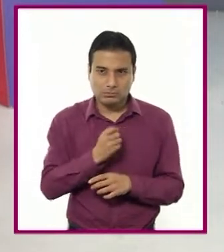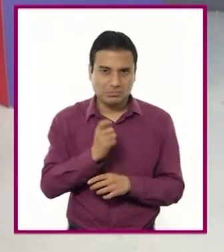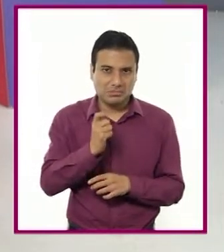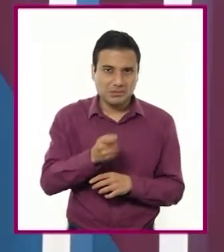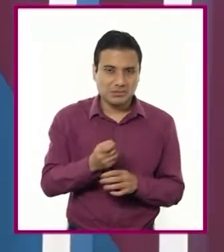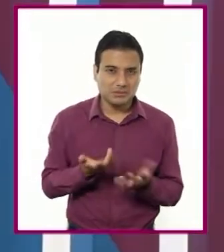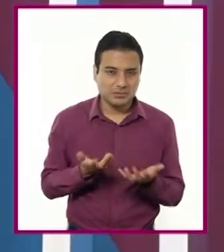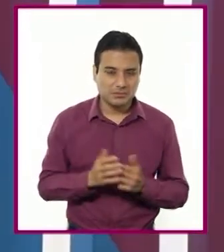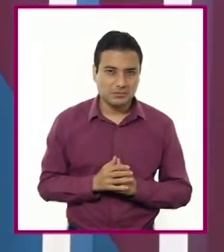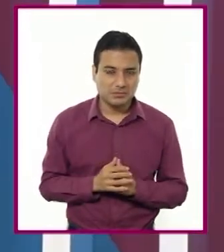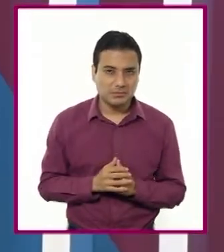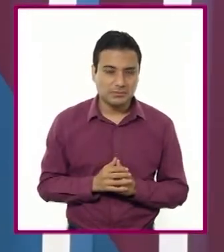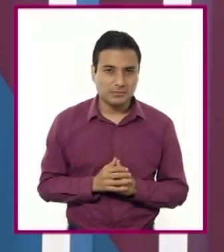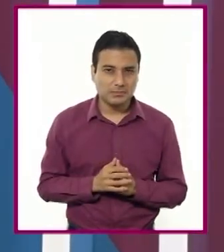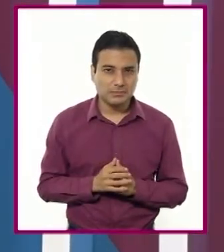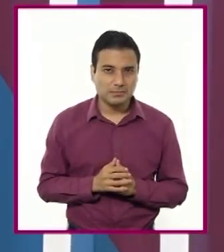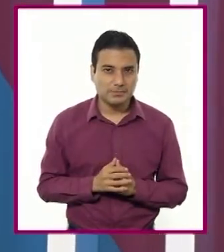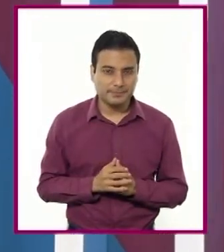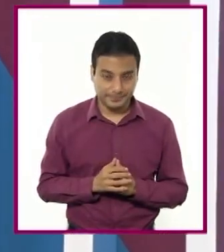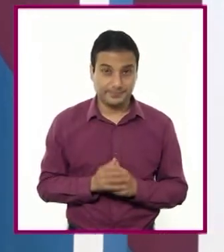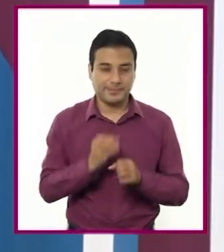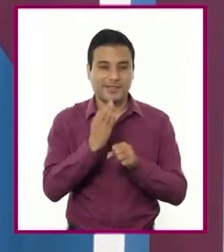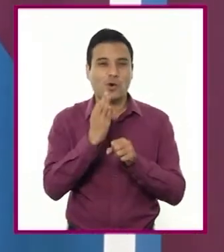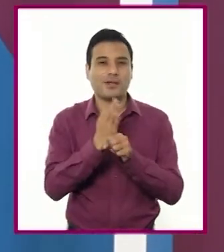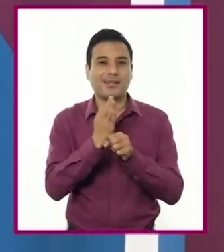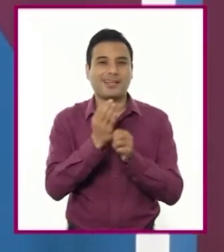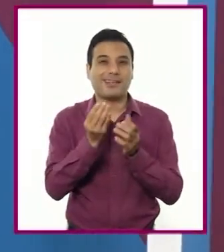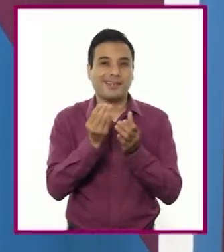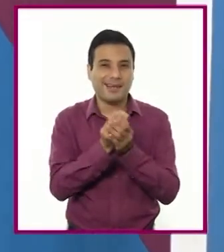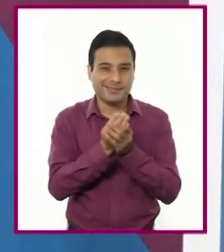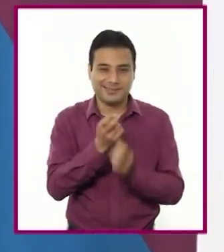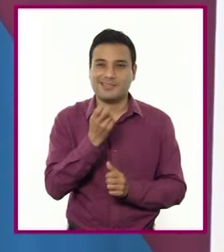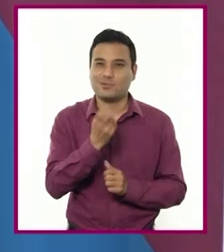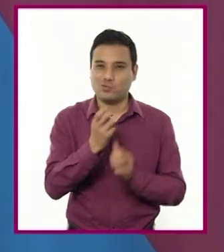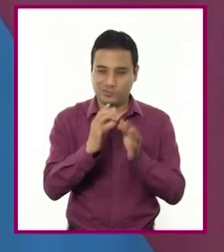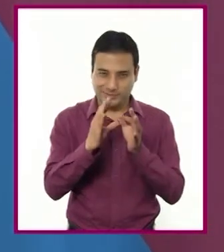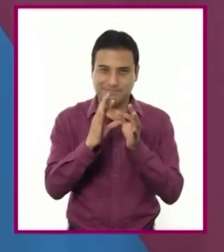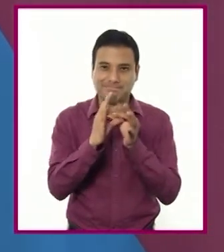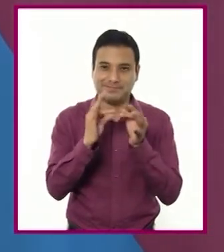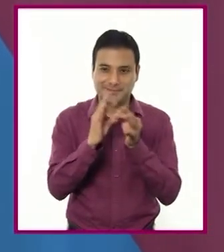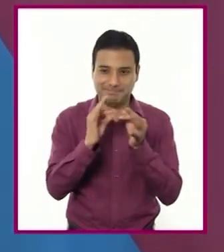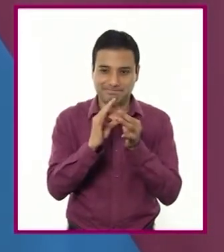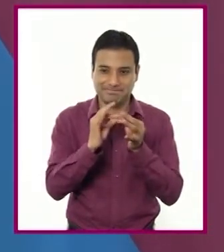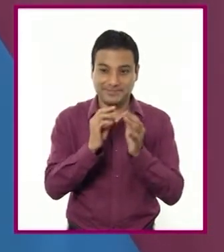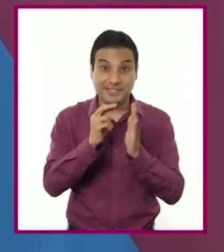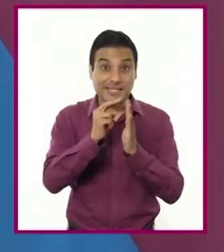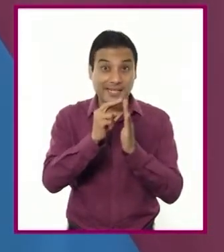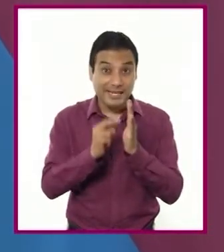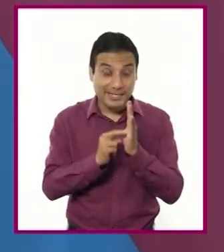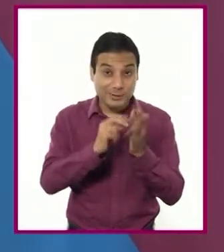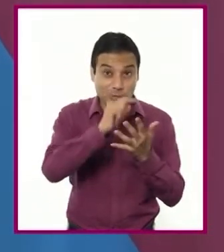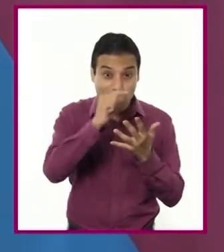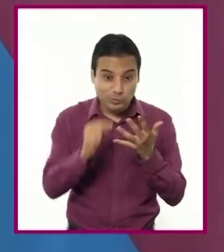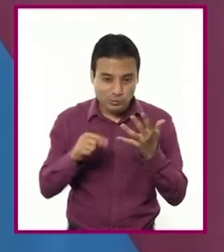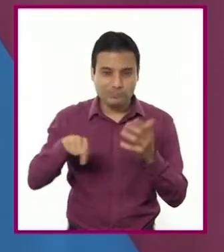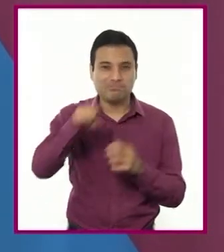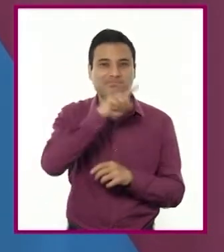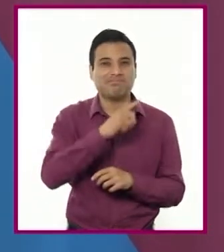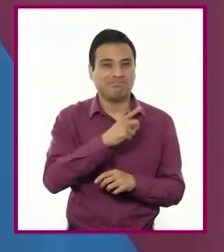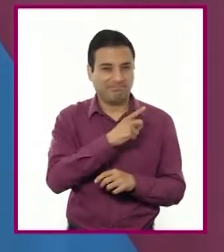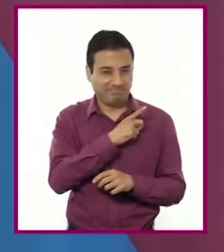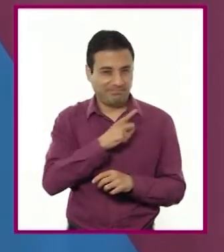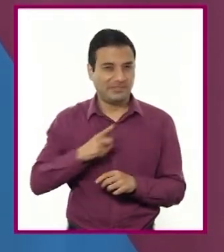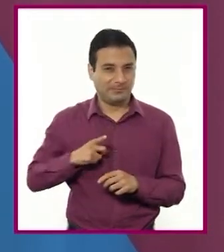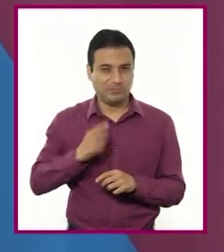su entorno? En esta sesión reflexionarán acerca de los principios éticos que deben tomar en cuenta para proteger